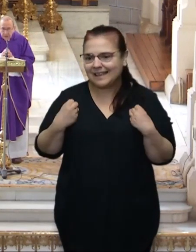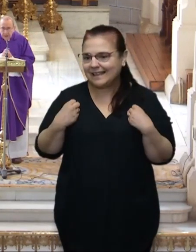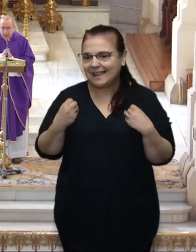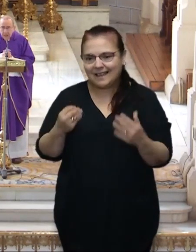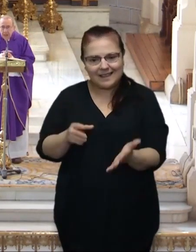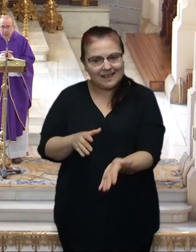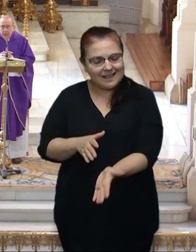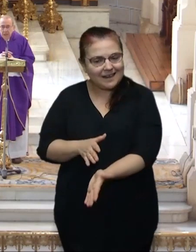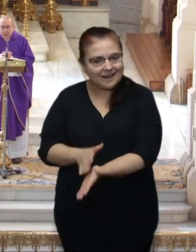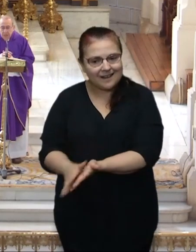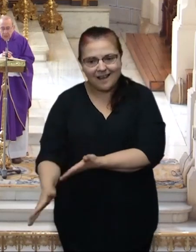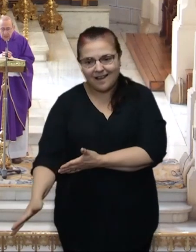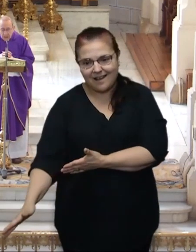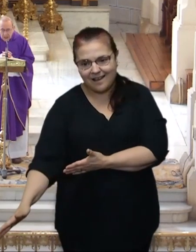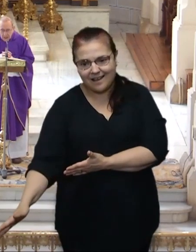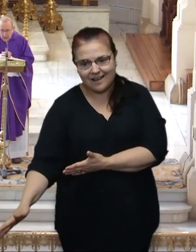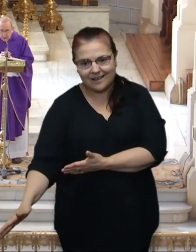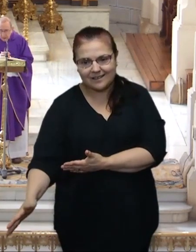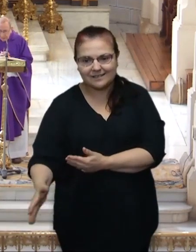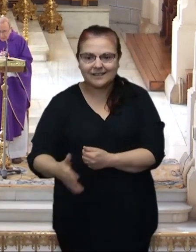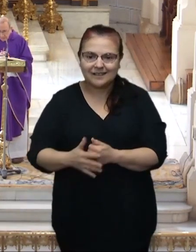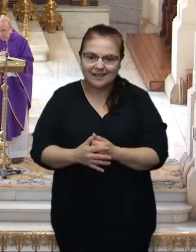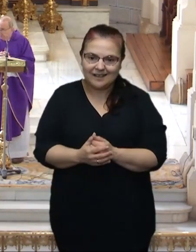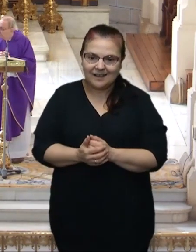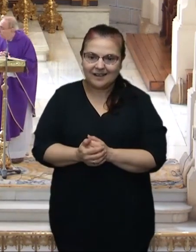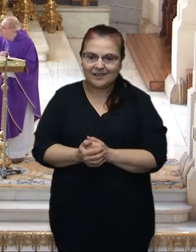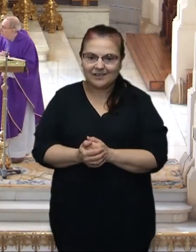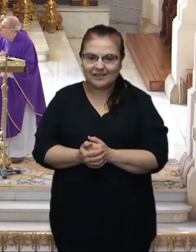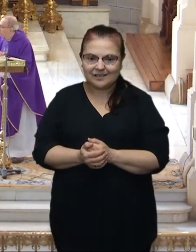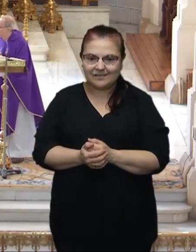vida eterna.